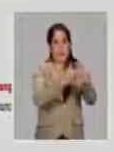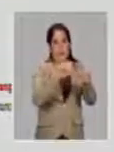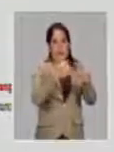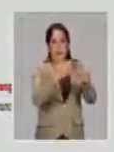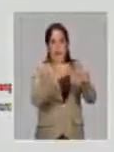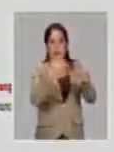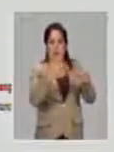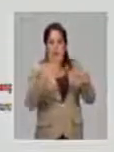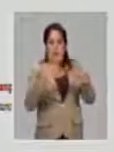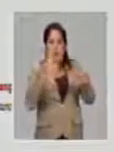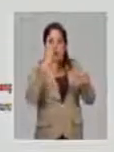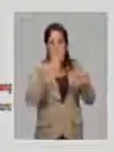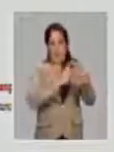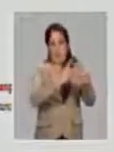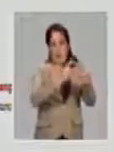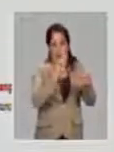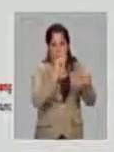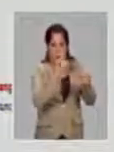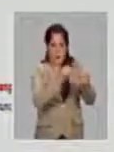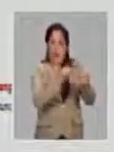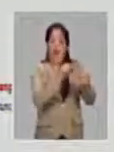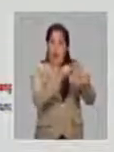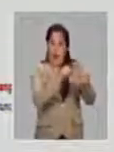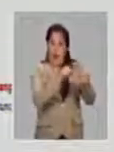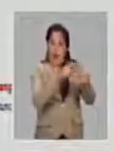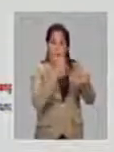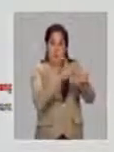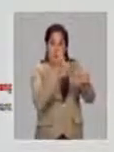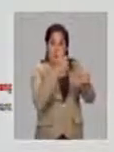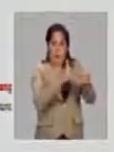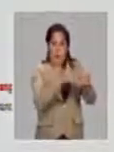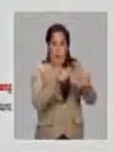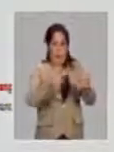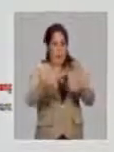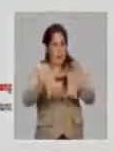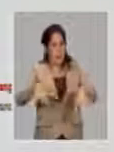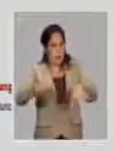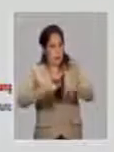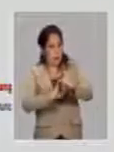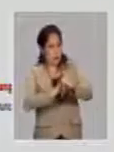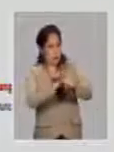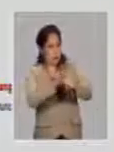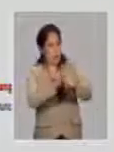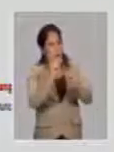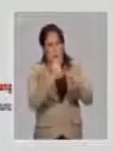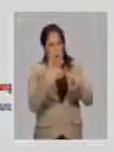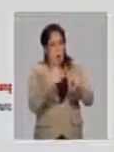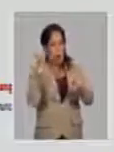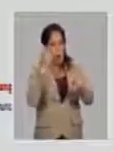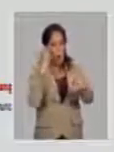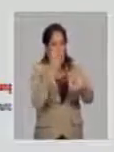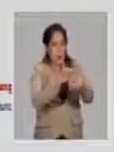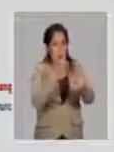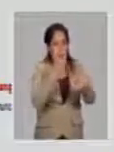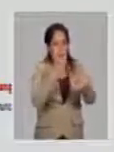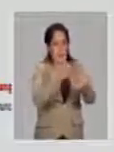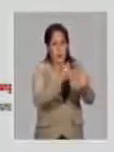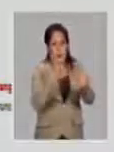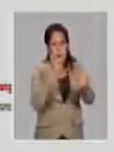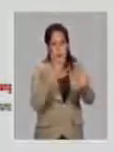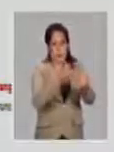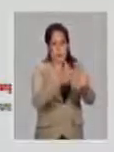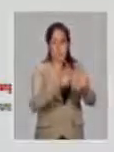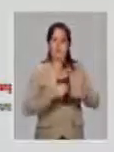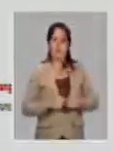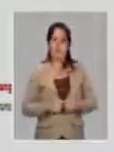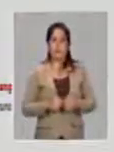tener aplicadas las 3 dosis de la vacuna, lo cual en condiciones de pandemia como las que tenemos, bueno, le damos un valor a